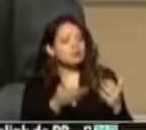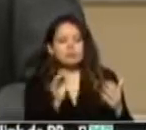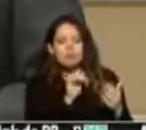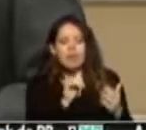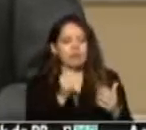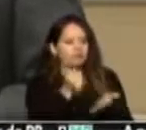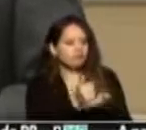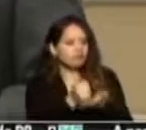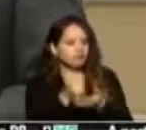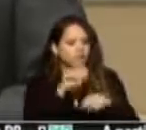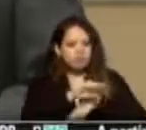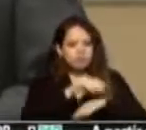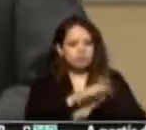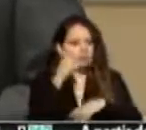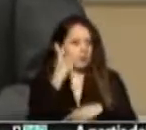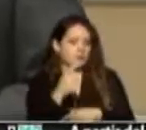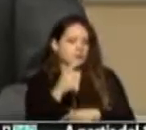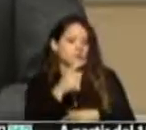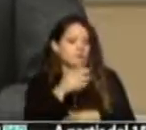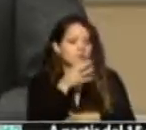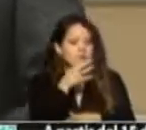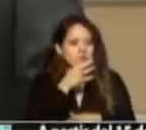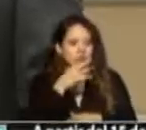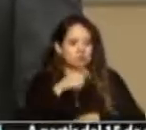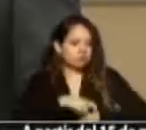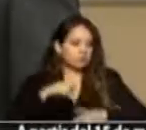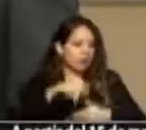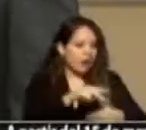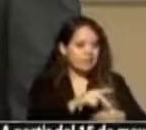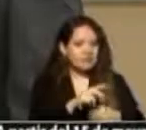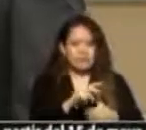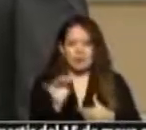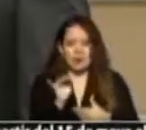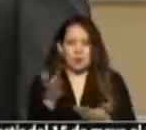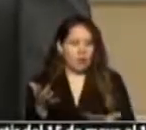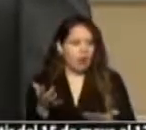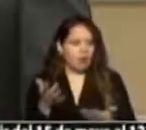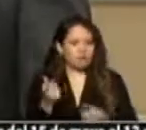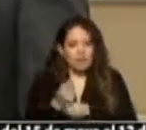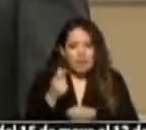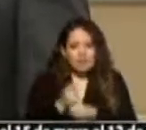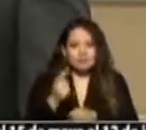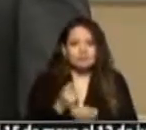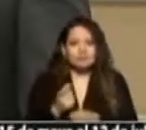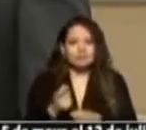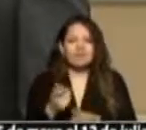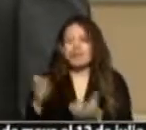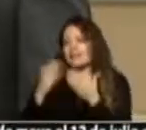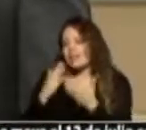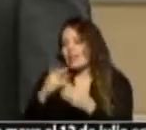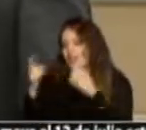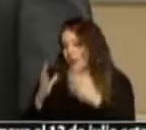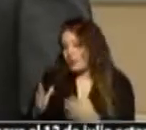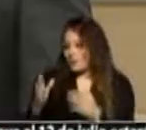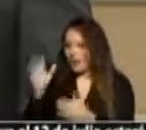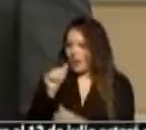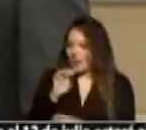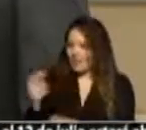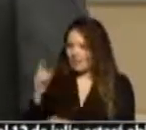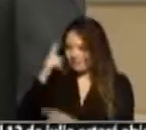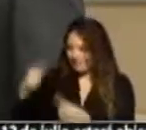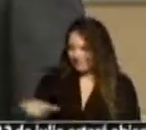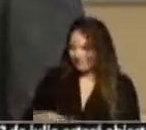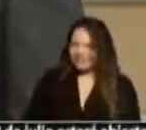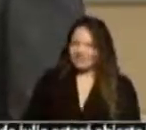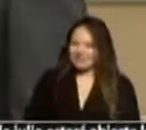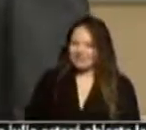para la temporada que se avecina, al igual que todos los años. Vivimos en el corredor de los huracanes, así que hay que prepararse. Muchísimas gracias al director ejecutivo por haber estado con nosotros. Ay, muchas